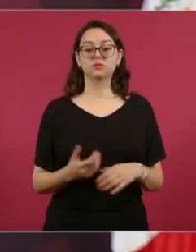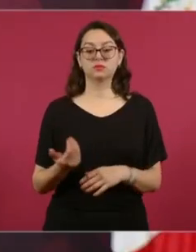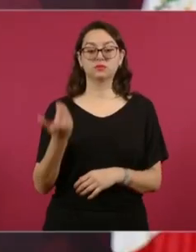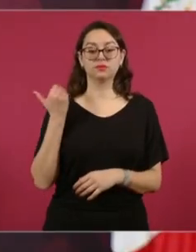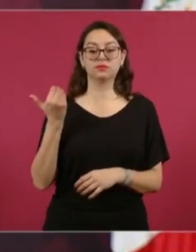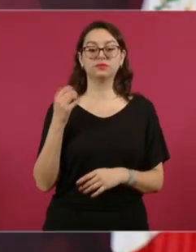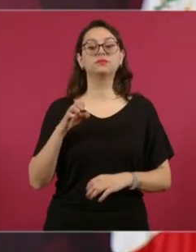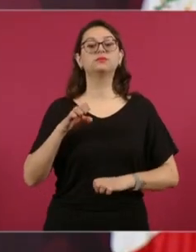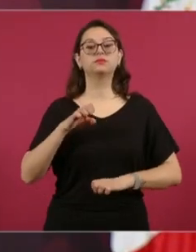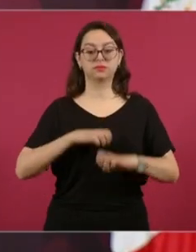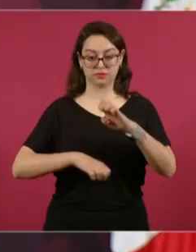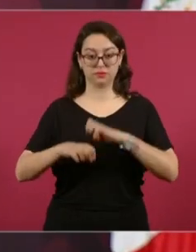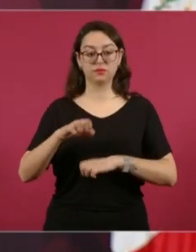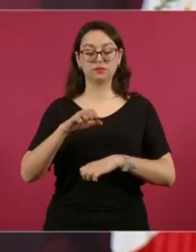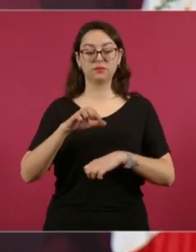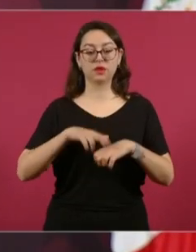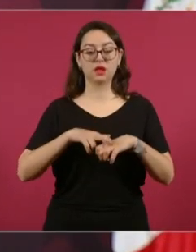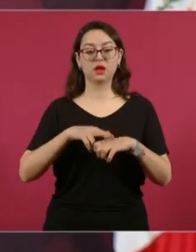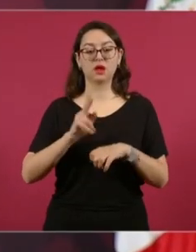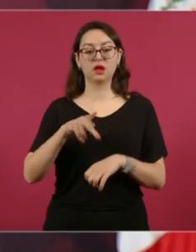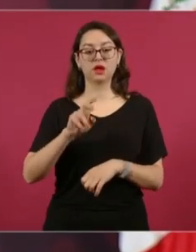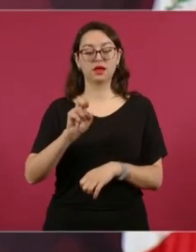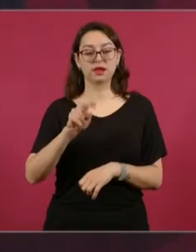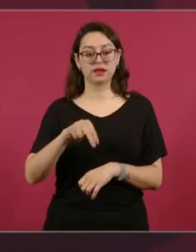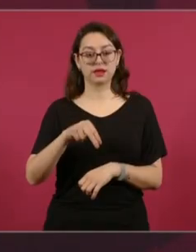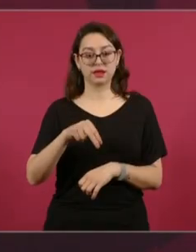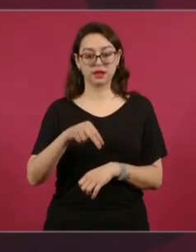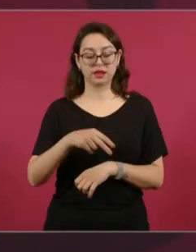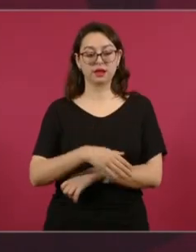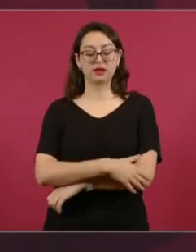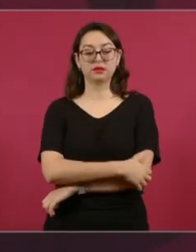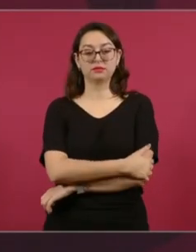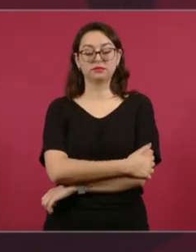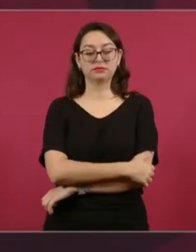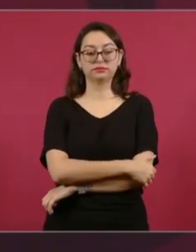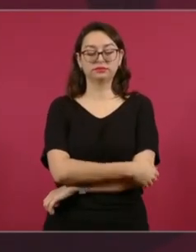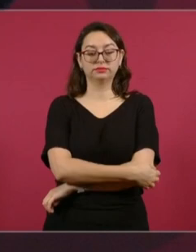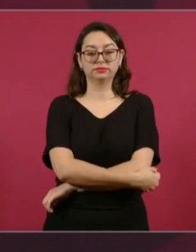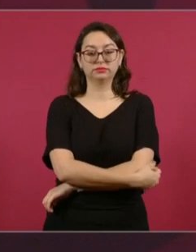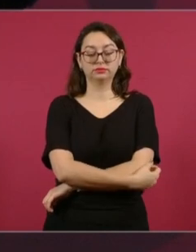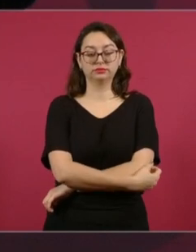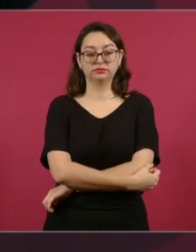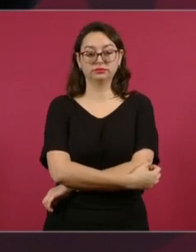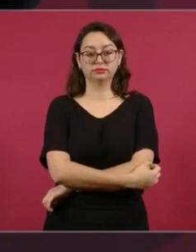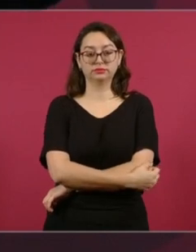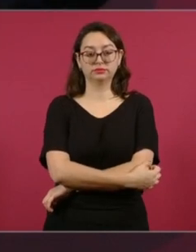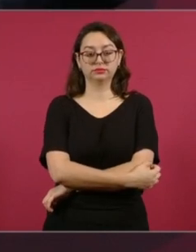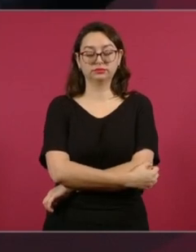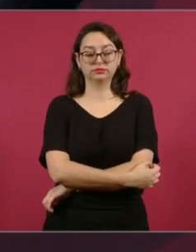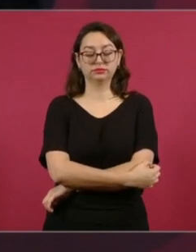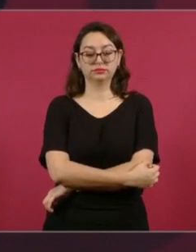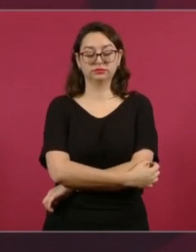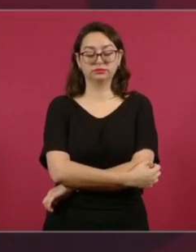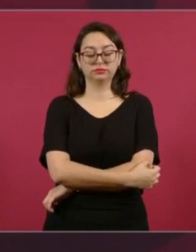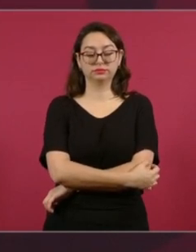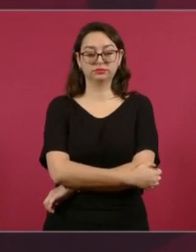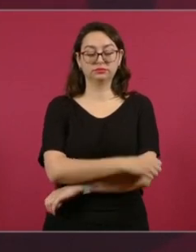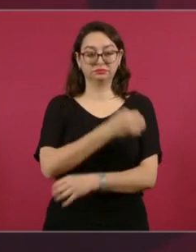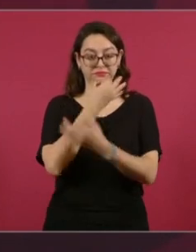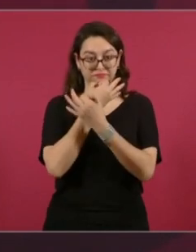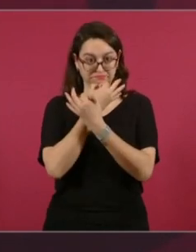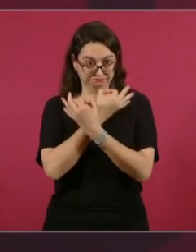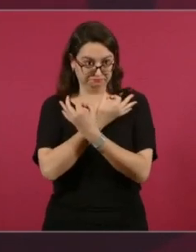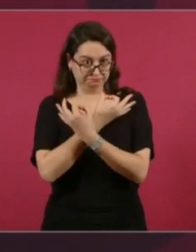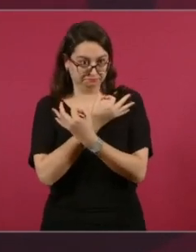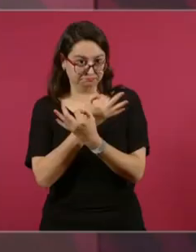embajador Ken Salazar otra vez, nada más que eso no sale en Televisa ni en Azteca